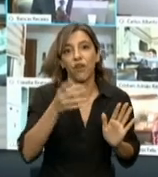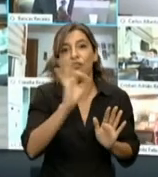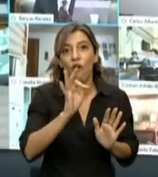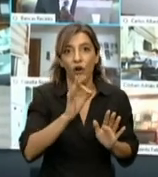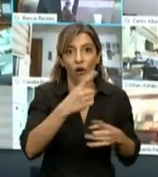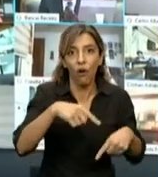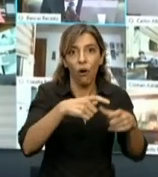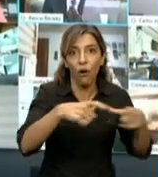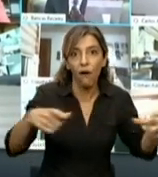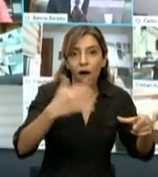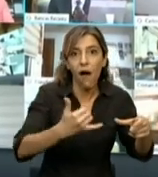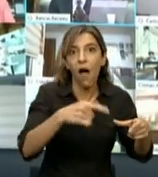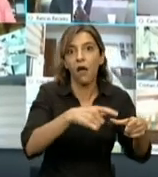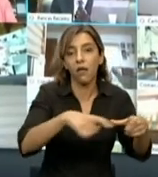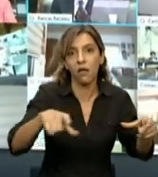dólares por